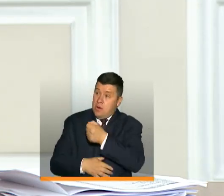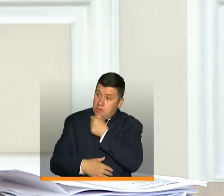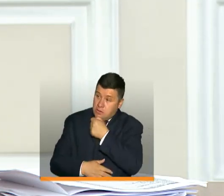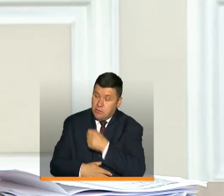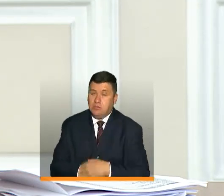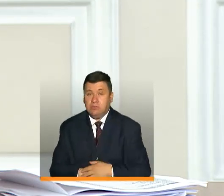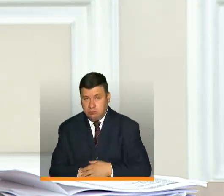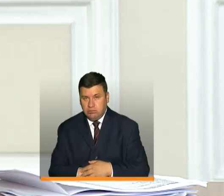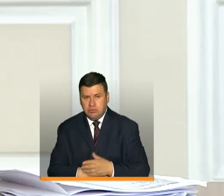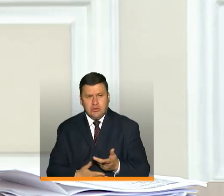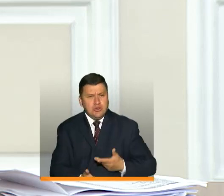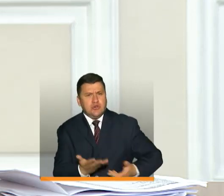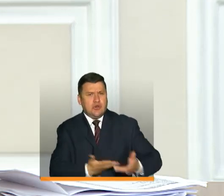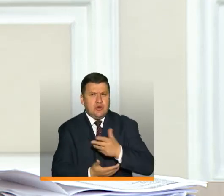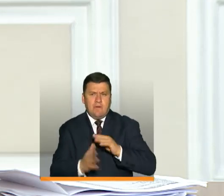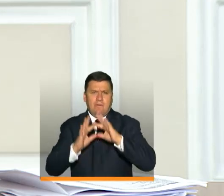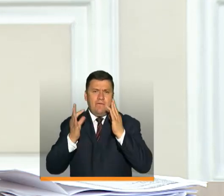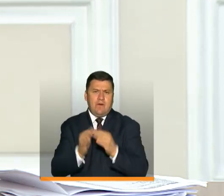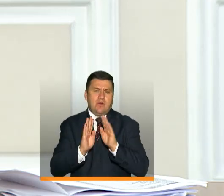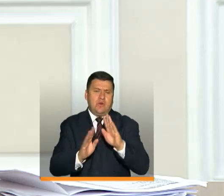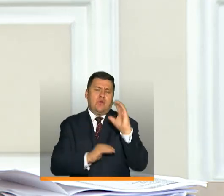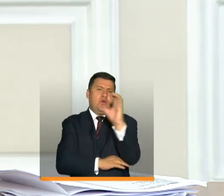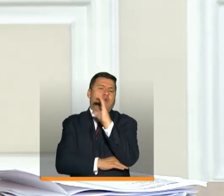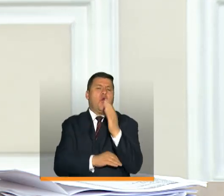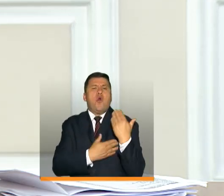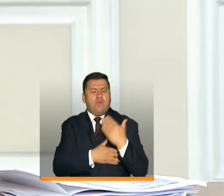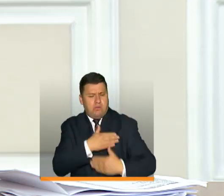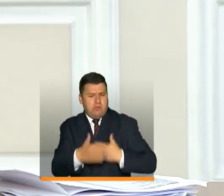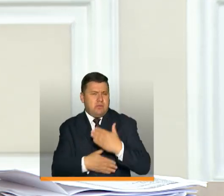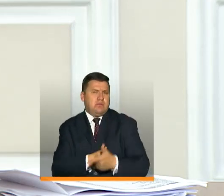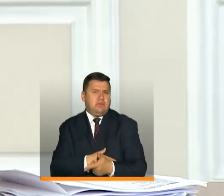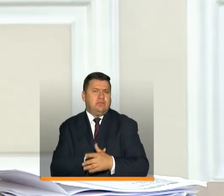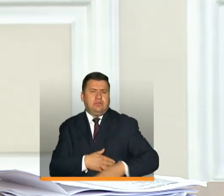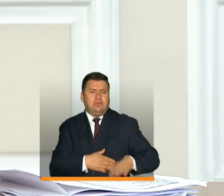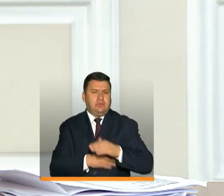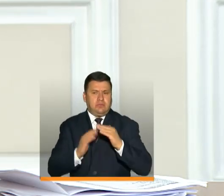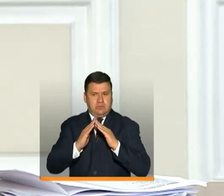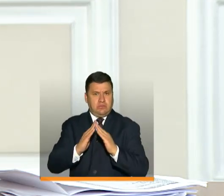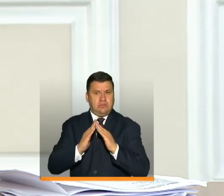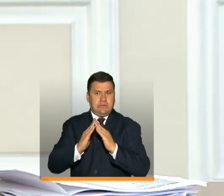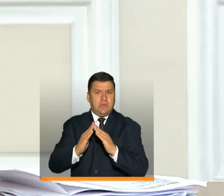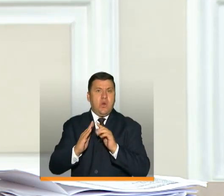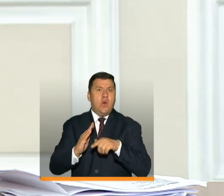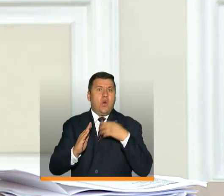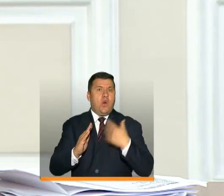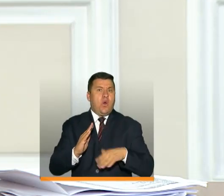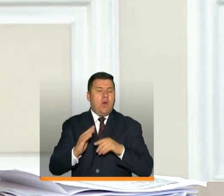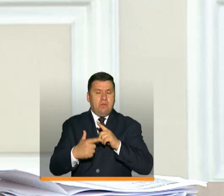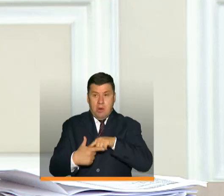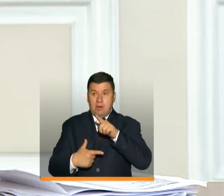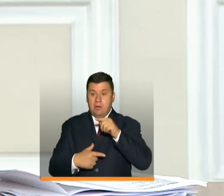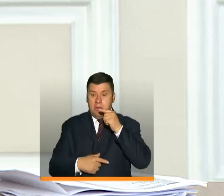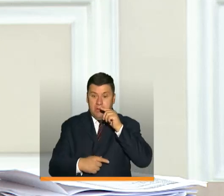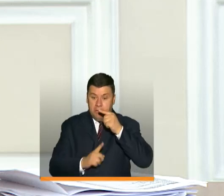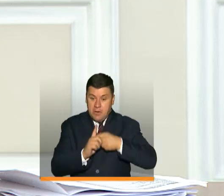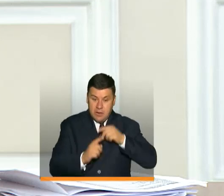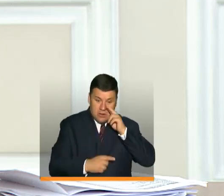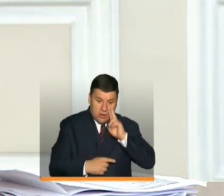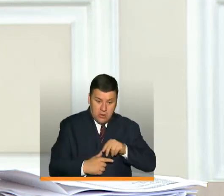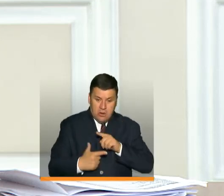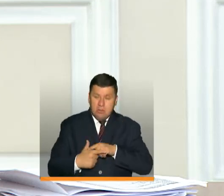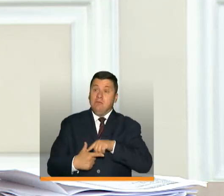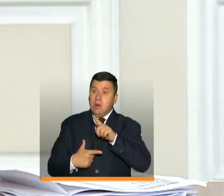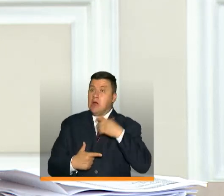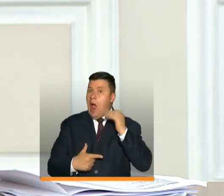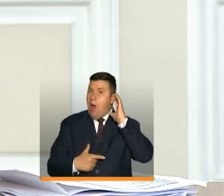noticia para compartir con las familias colombianas es cómo el sector de la vivienda ha tenido un repunte en el mes de junio. Ya realmente